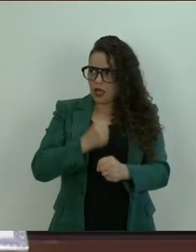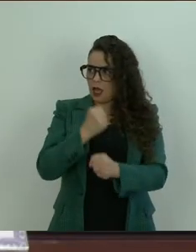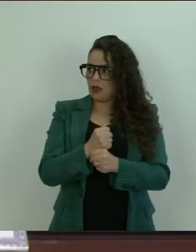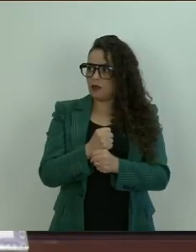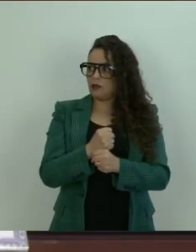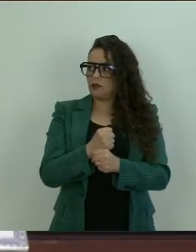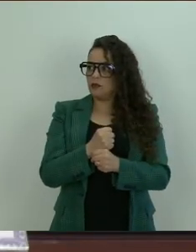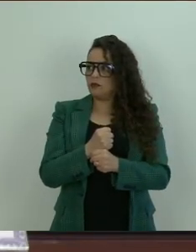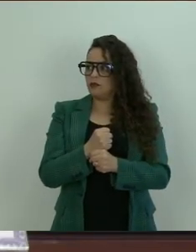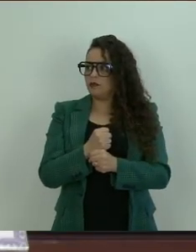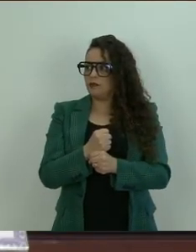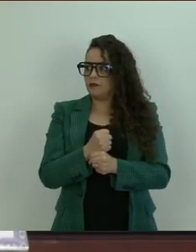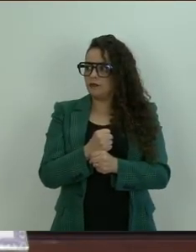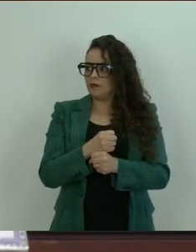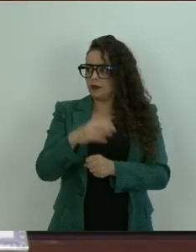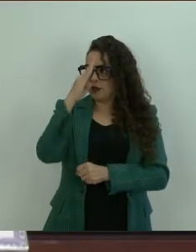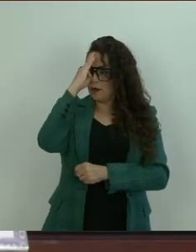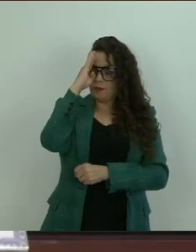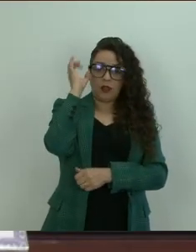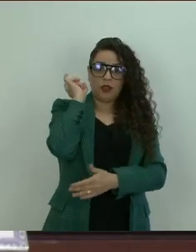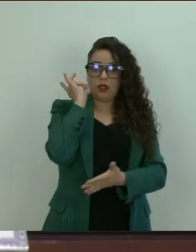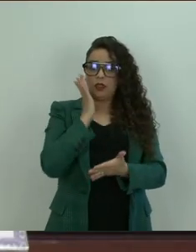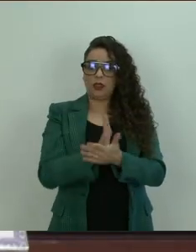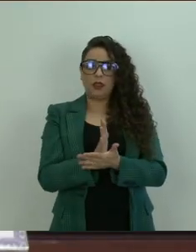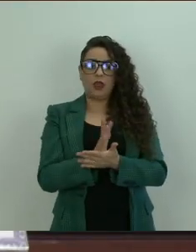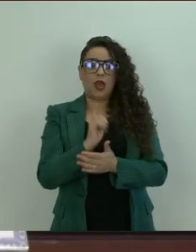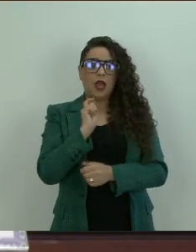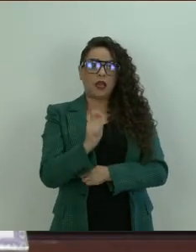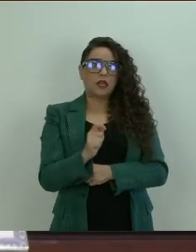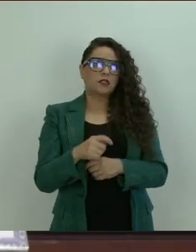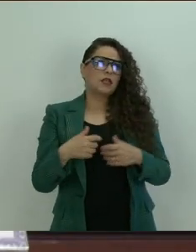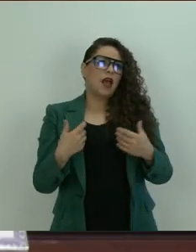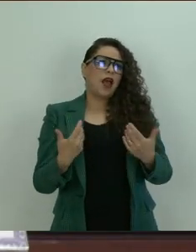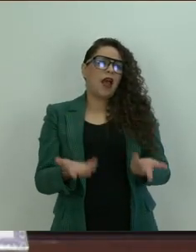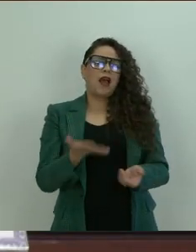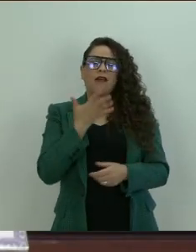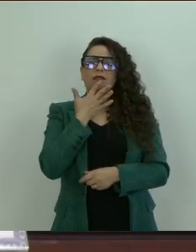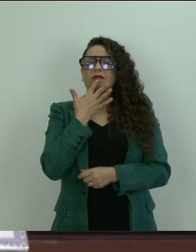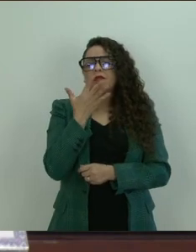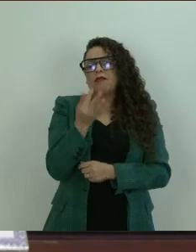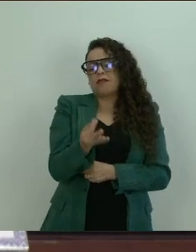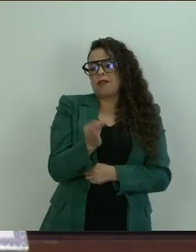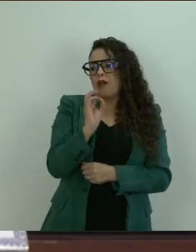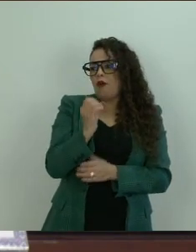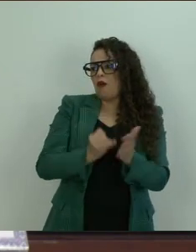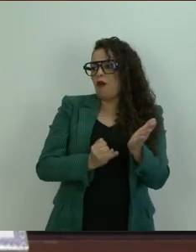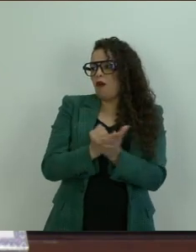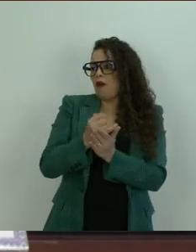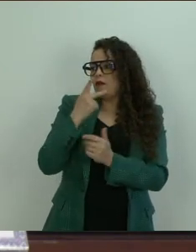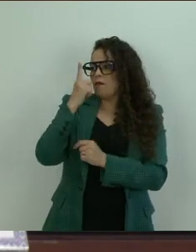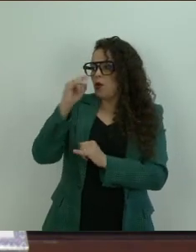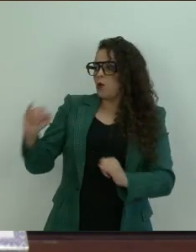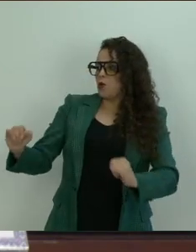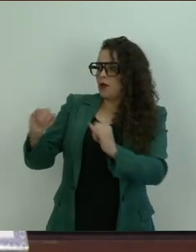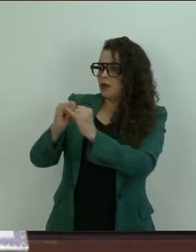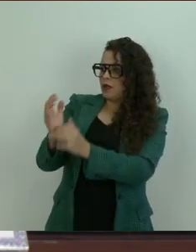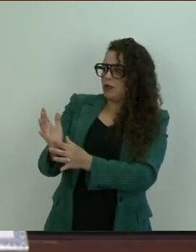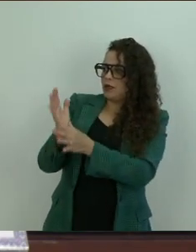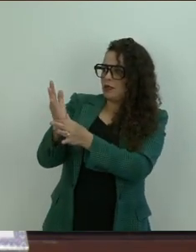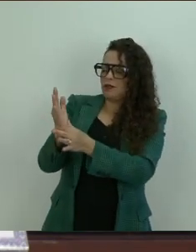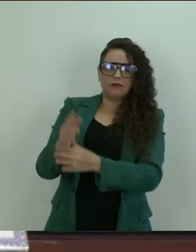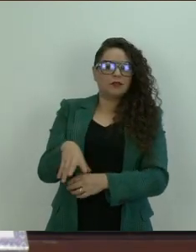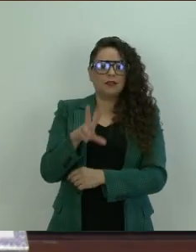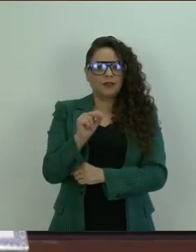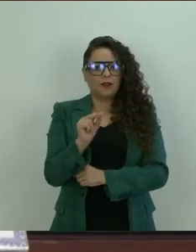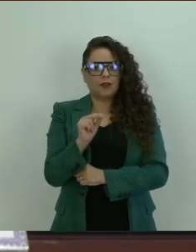quedarse en un aspecto simbólico ni limitarse tampoco en una declaración institucional, sino, como ya lo comentó en su intervención,